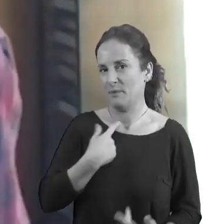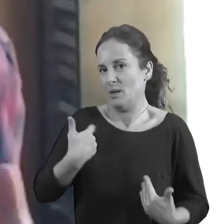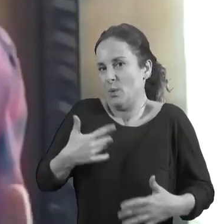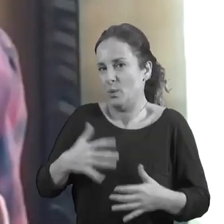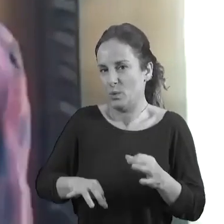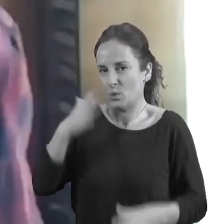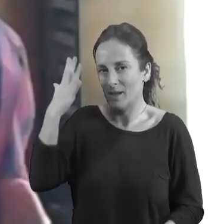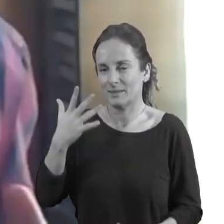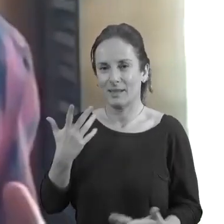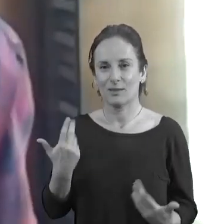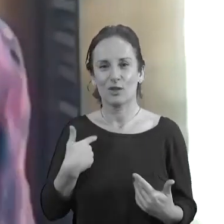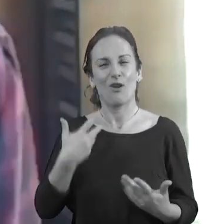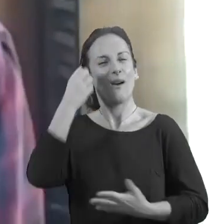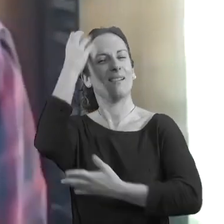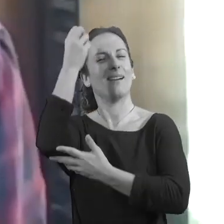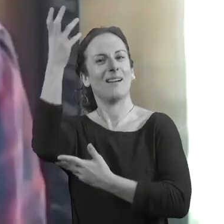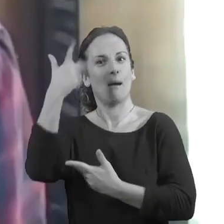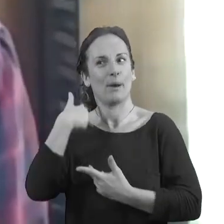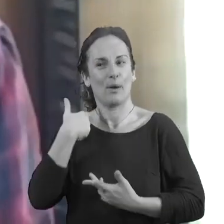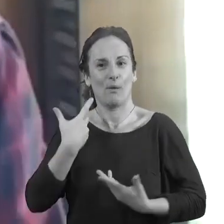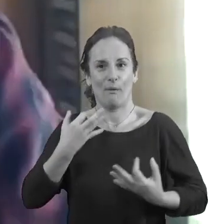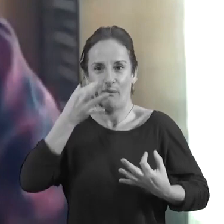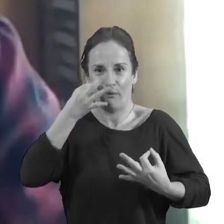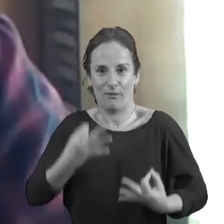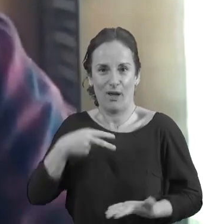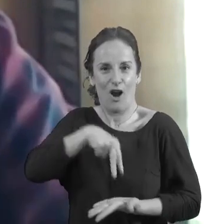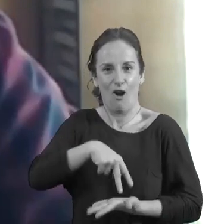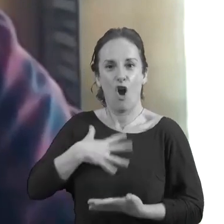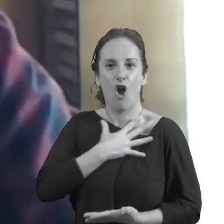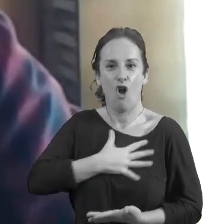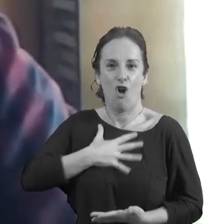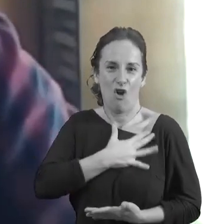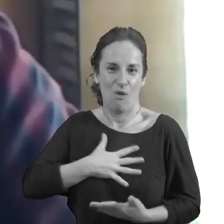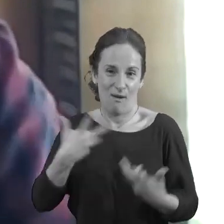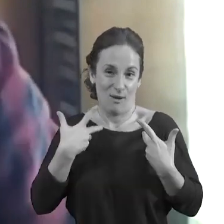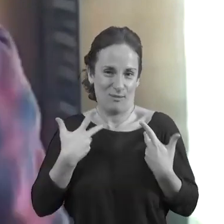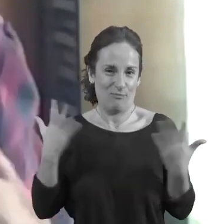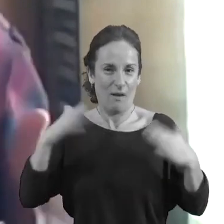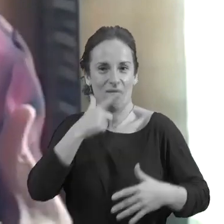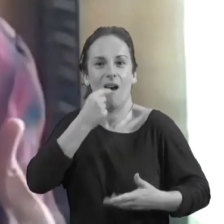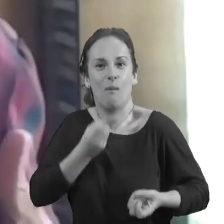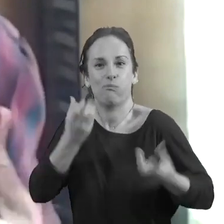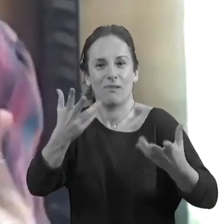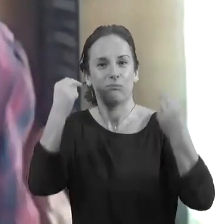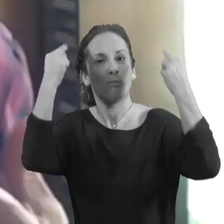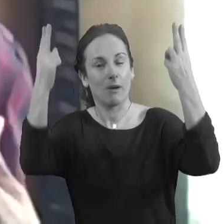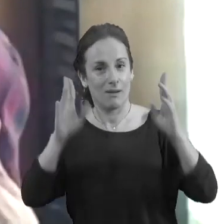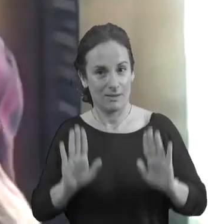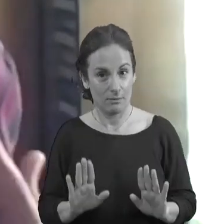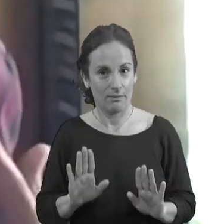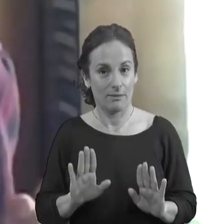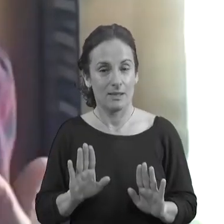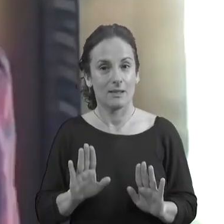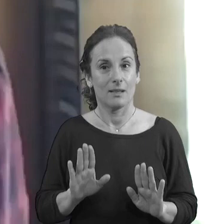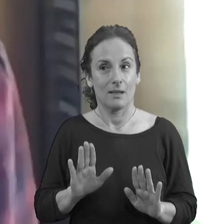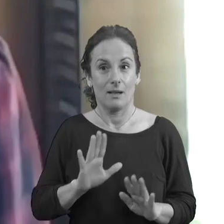Hablamos desde unos lugares, ¿no? Que no son, desde luego, los más complicados, ¿no? Y precisamente porque no son los más complicados, yo también